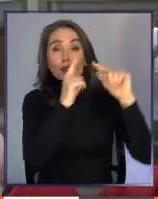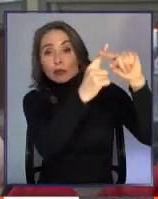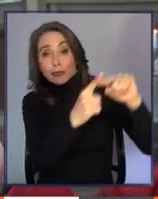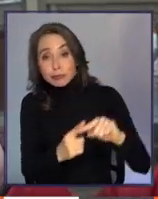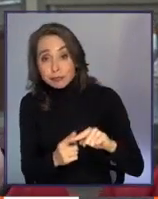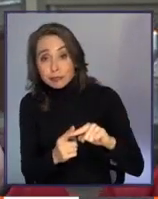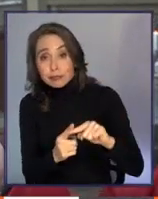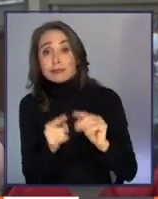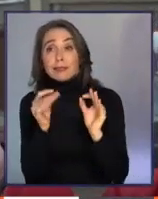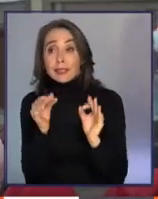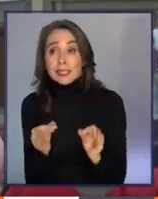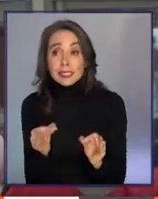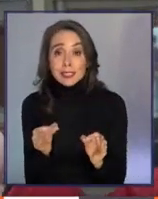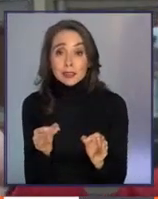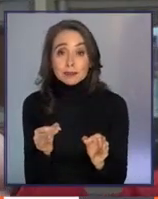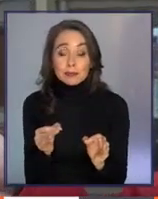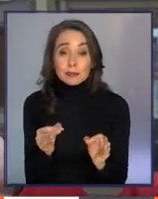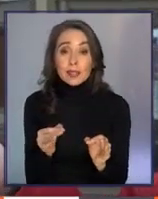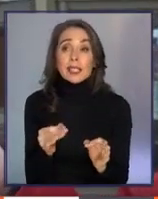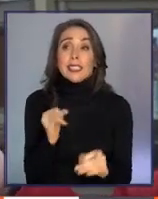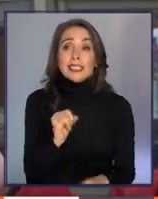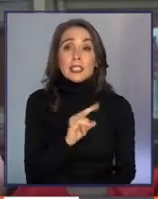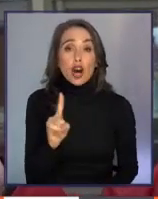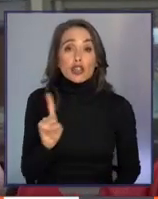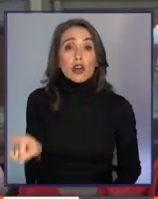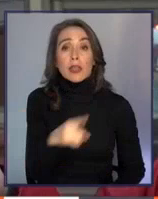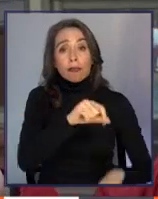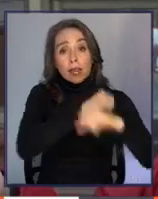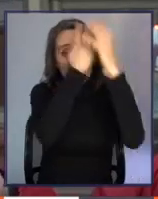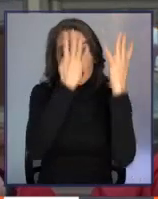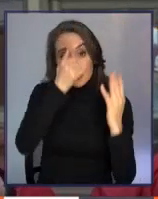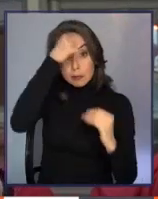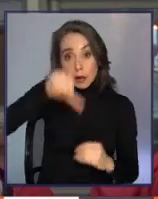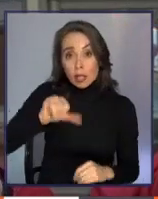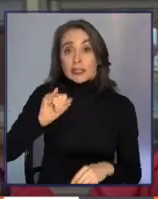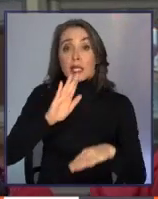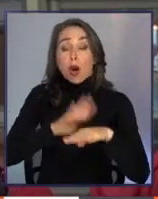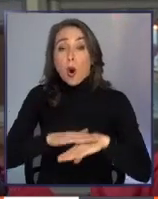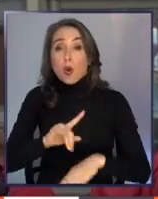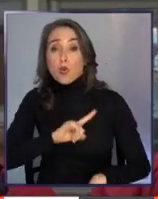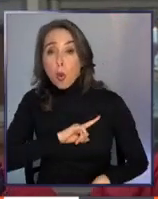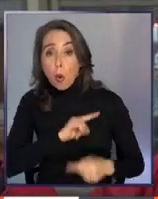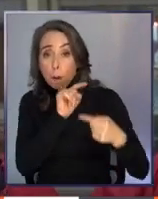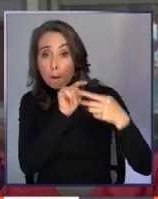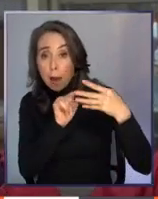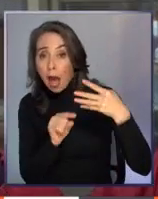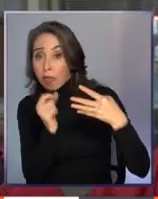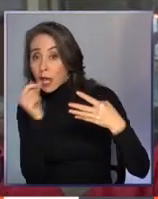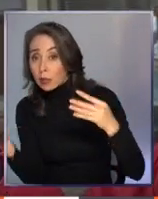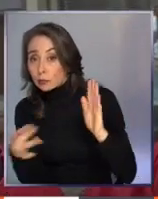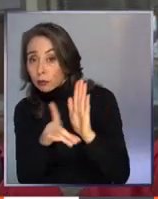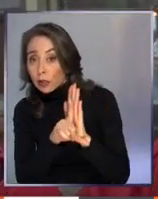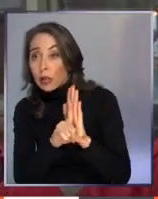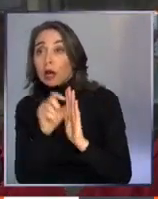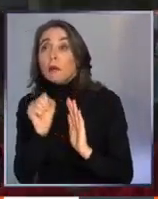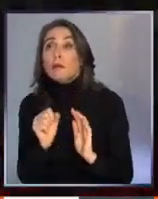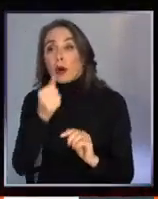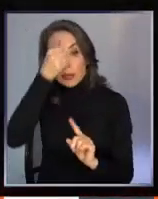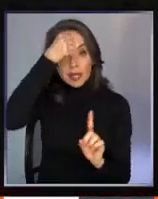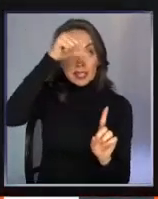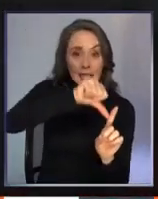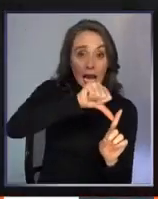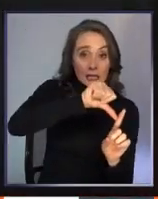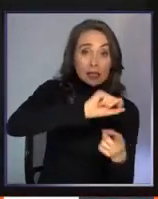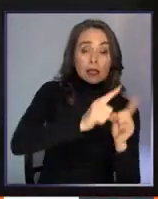haya determinado si debe o no cumplir pena, en el fondo si es culpable de los cargos que se le imputan, eventualmente se puede sustituir la pena por la